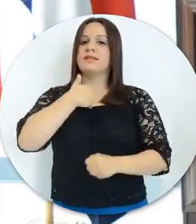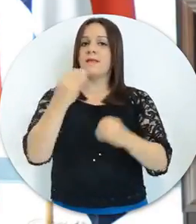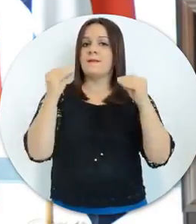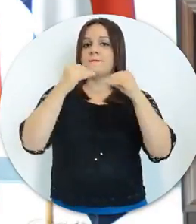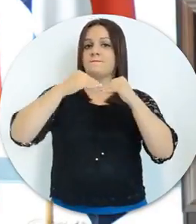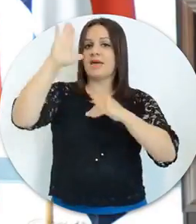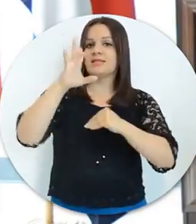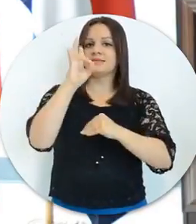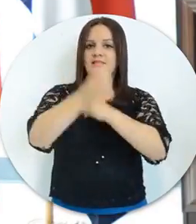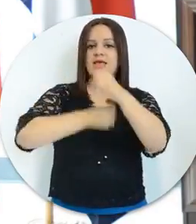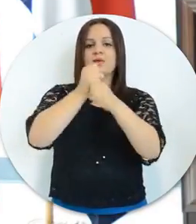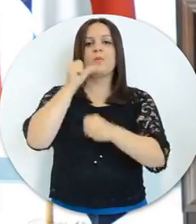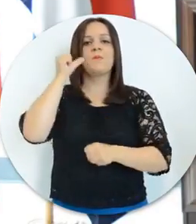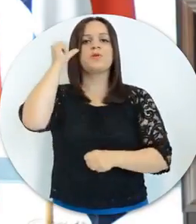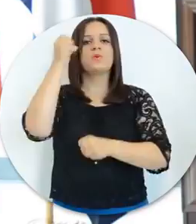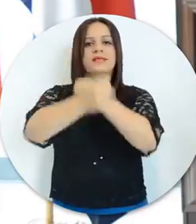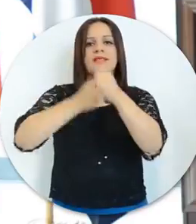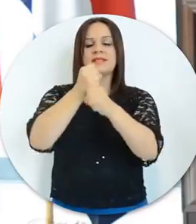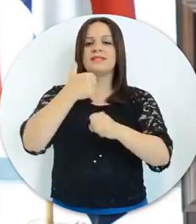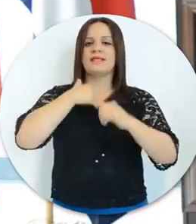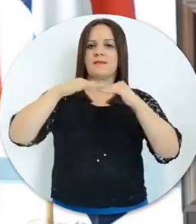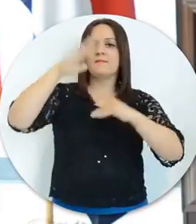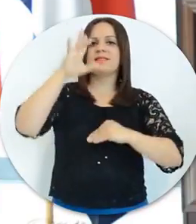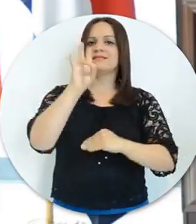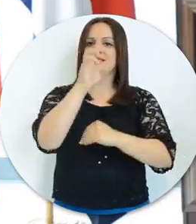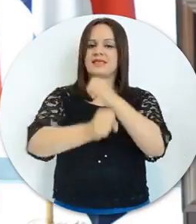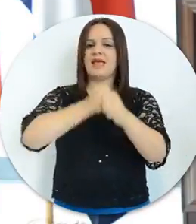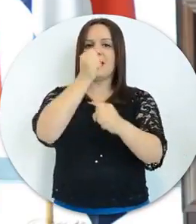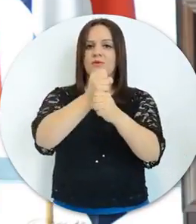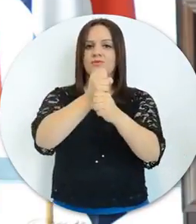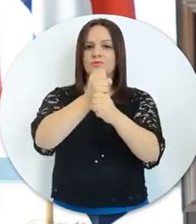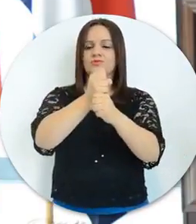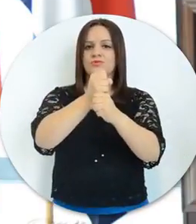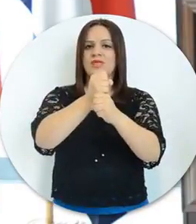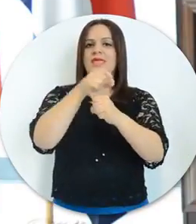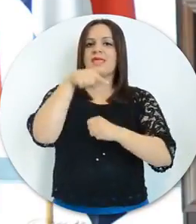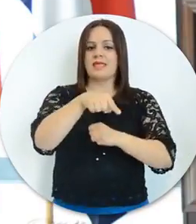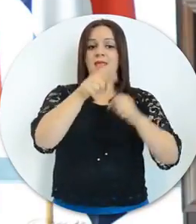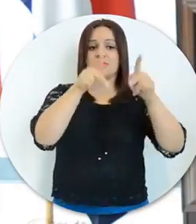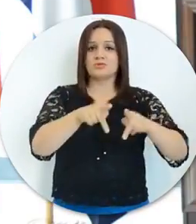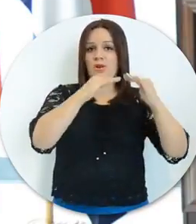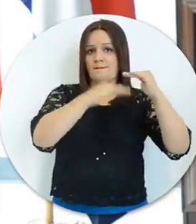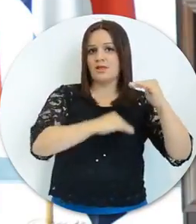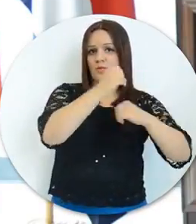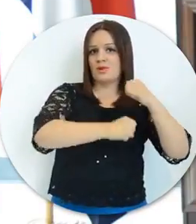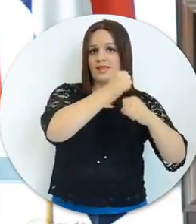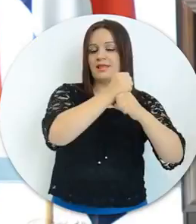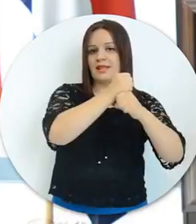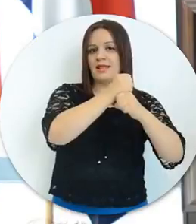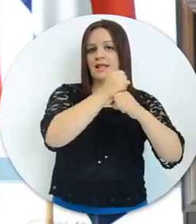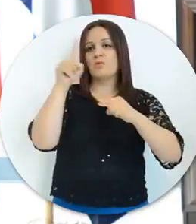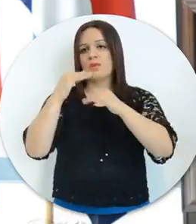de 7 años, cuando es un mayor de edad y tiene más de 7 años, le lleva a la persona con la cual está